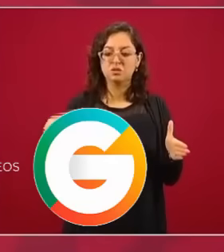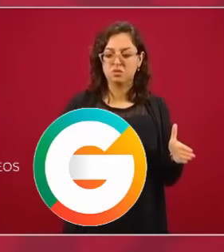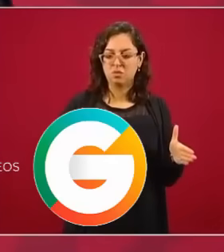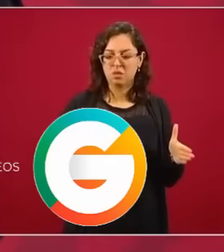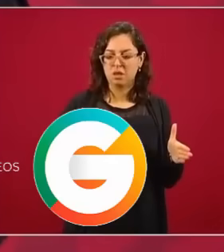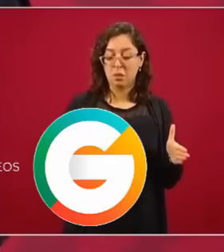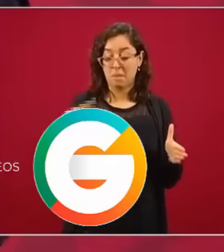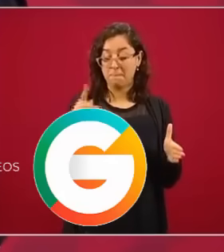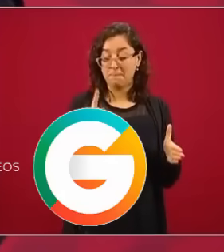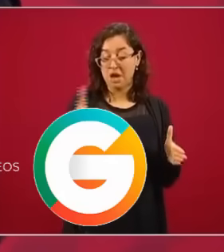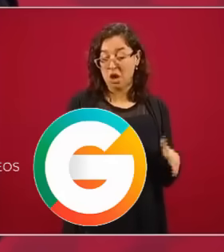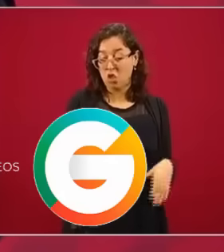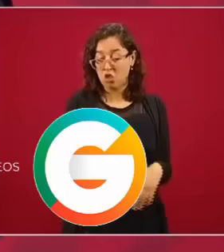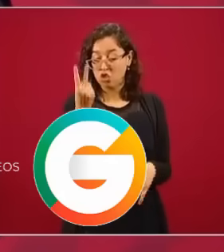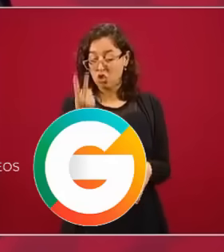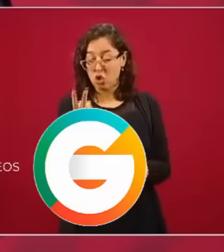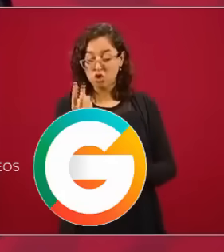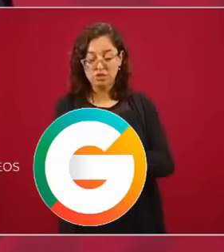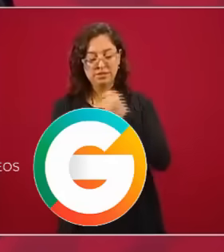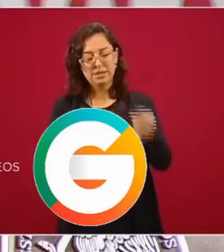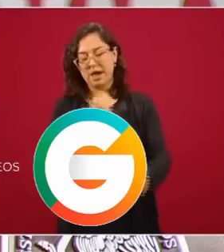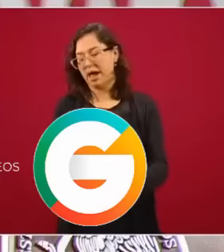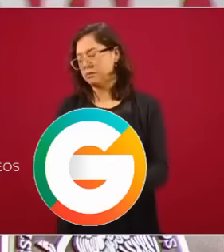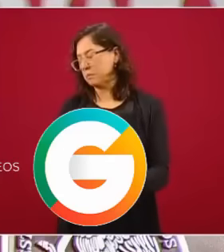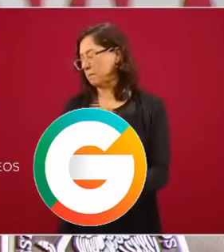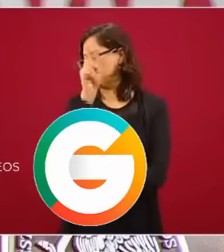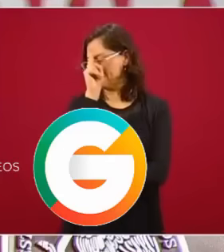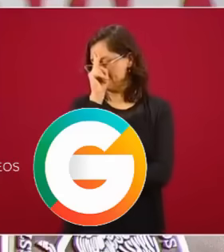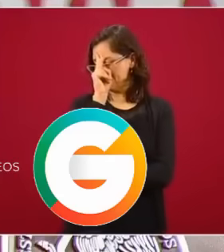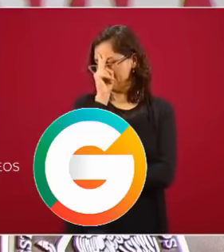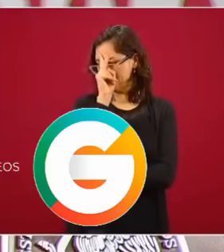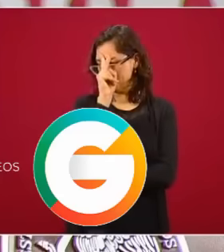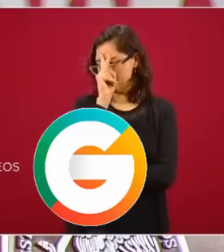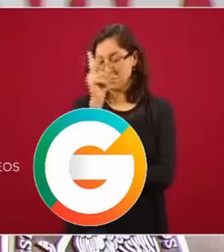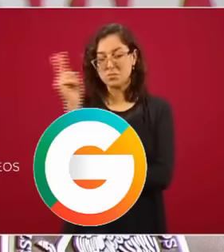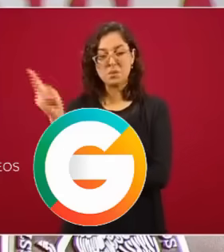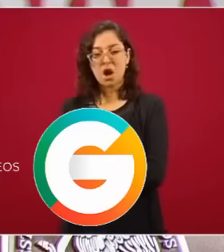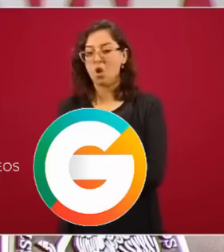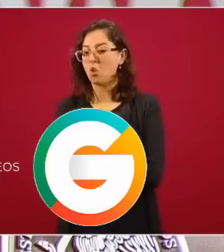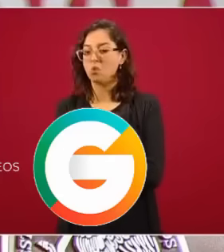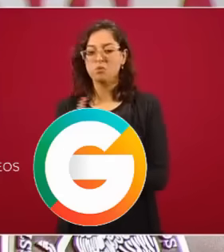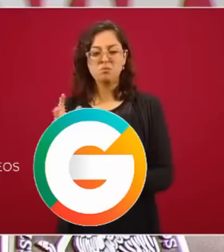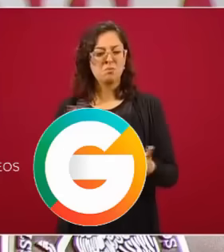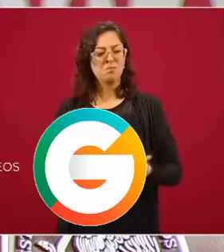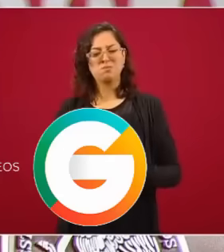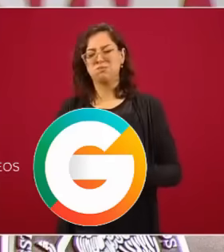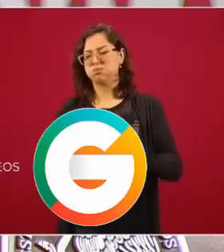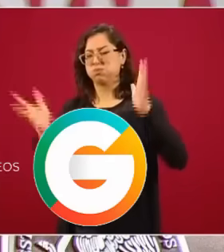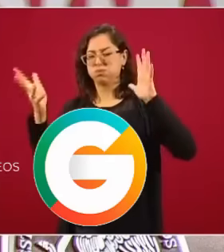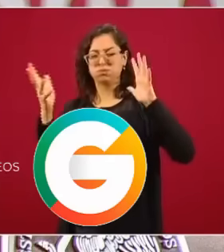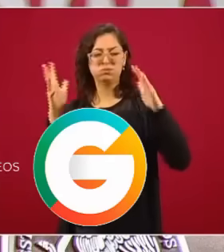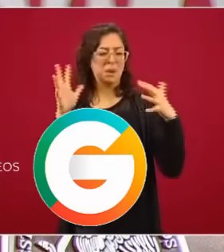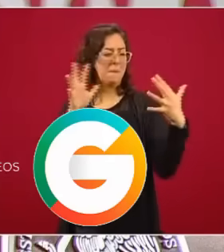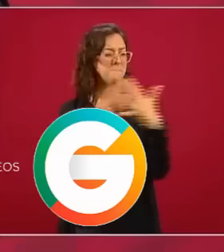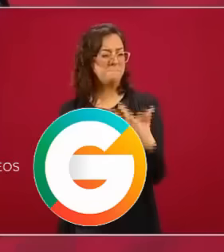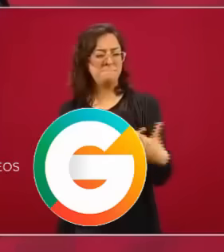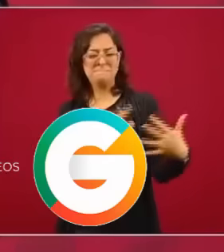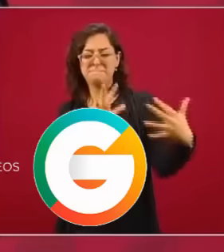era elevadísimo en enfrentamientos entre autoridades y